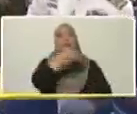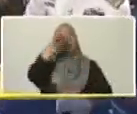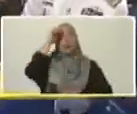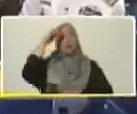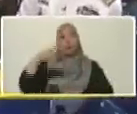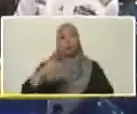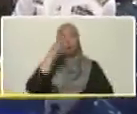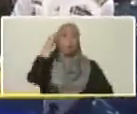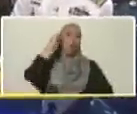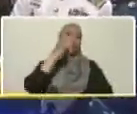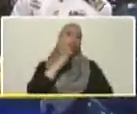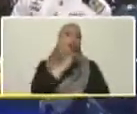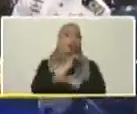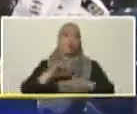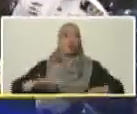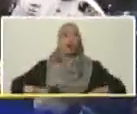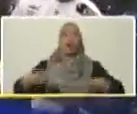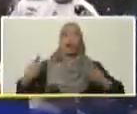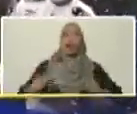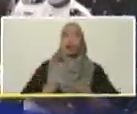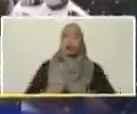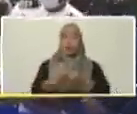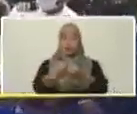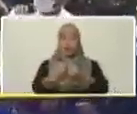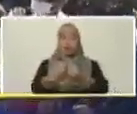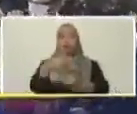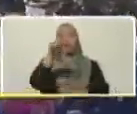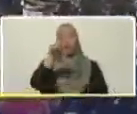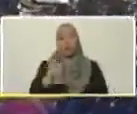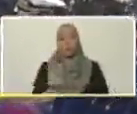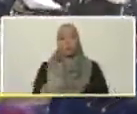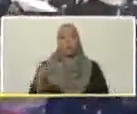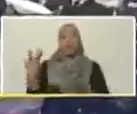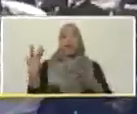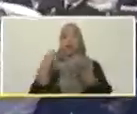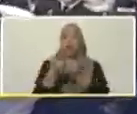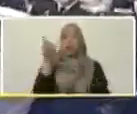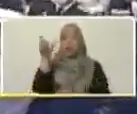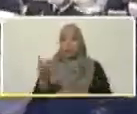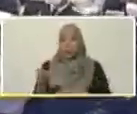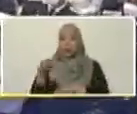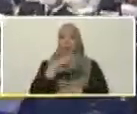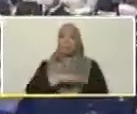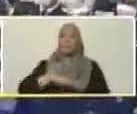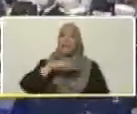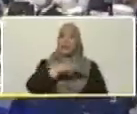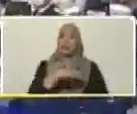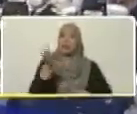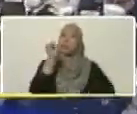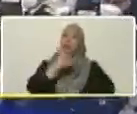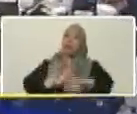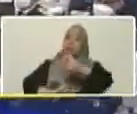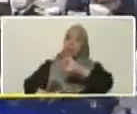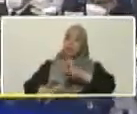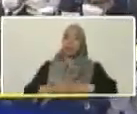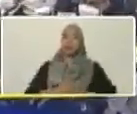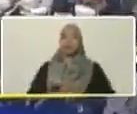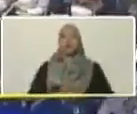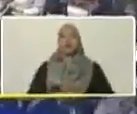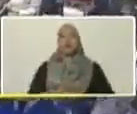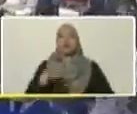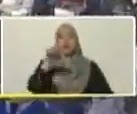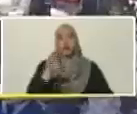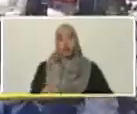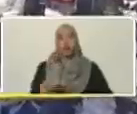Nacional Bolivariana. Le acompaña el ciudadano general en jefe, Vladimir Padrino López, ministro del Poder Popular para la Defensa, y el ciudadano general en